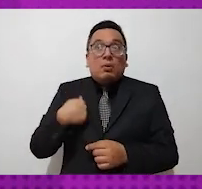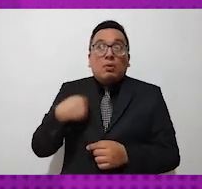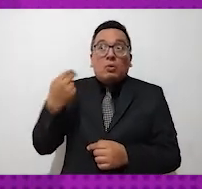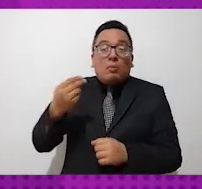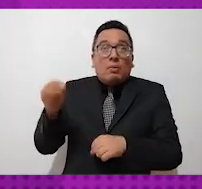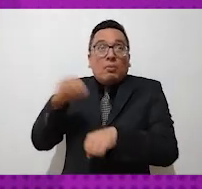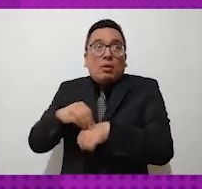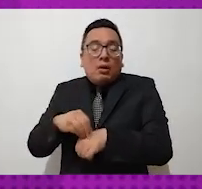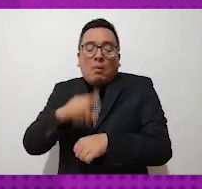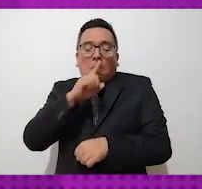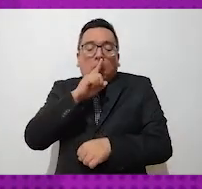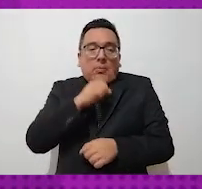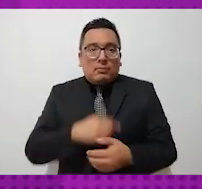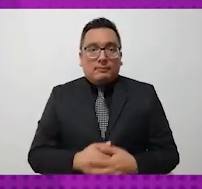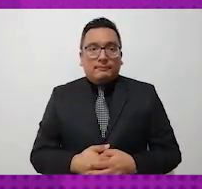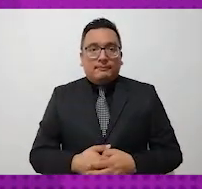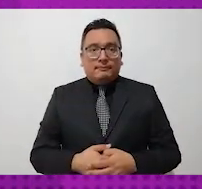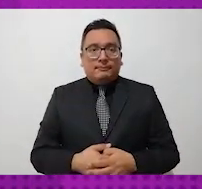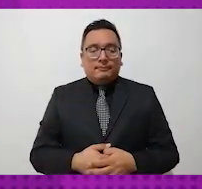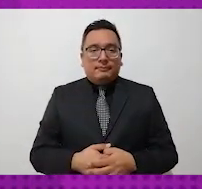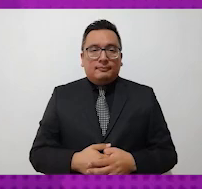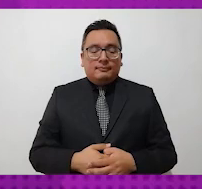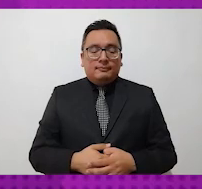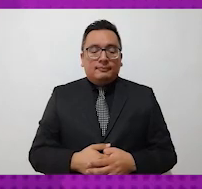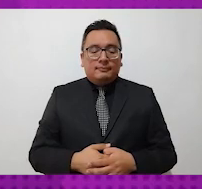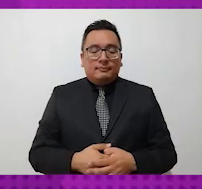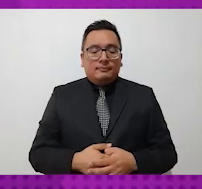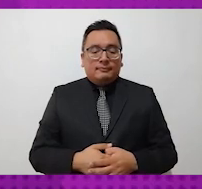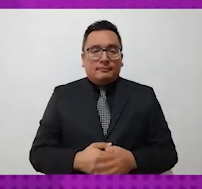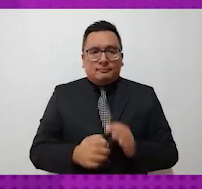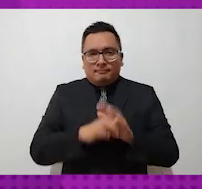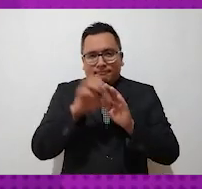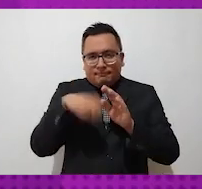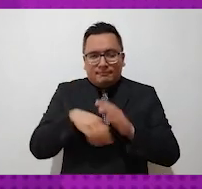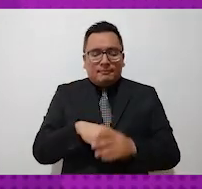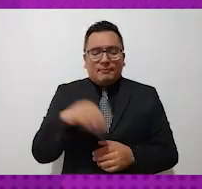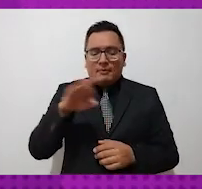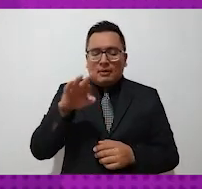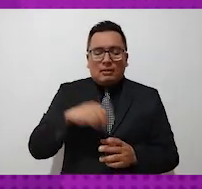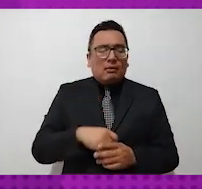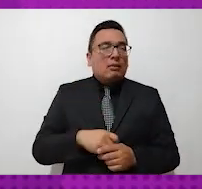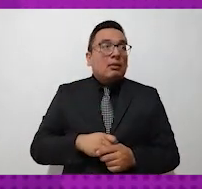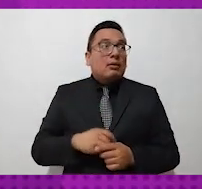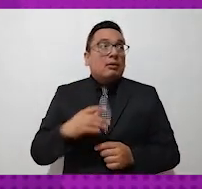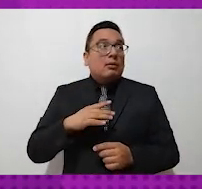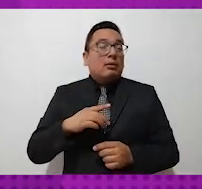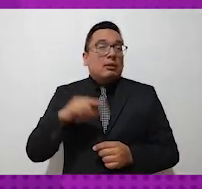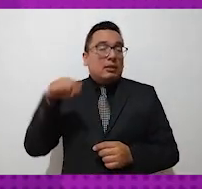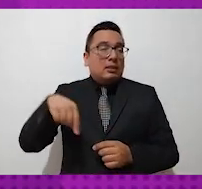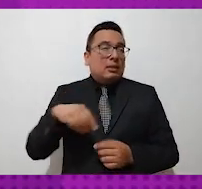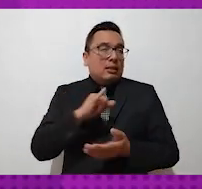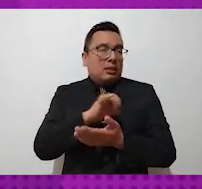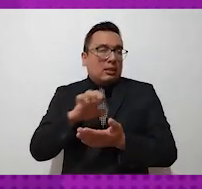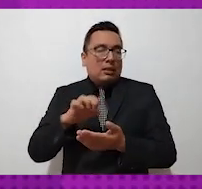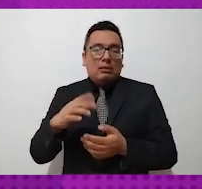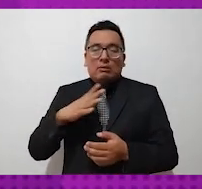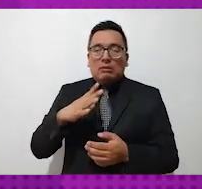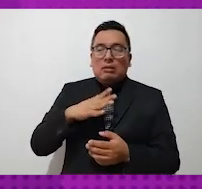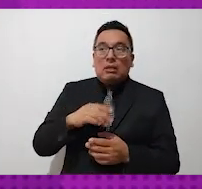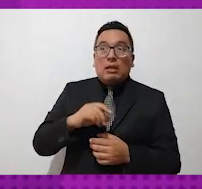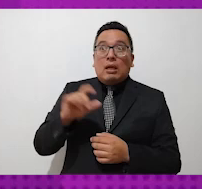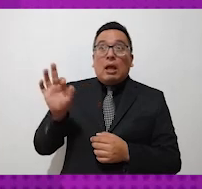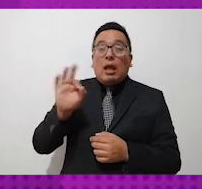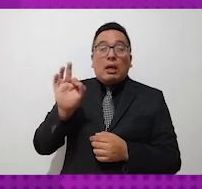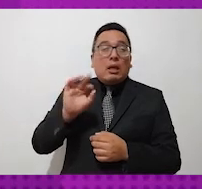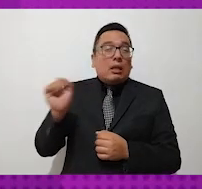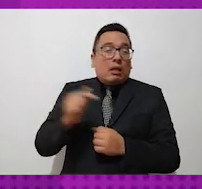sepa quién está haciendo la denuncia. Por ejemplo, cuando alguien presenta una denuncia ante el Instituto Electoral de Coahuila, ante el órgano